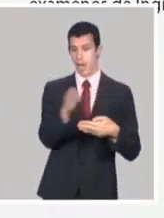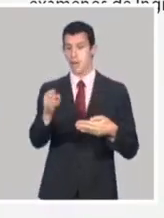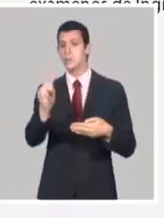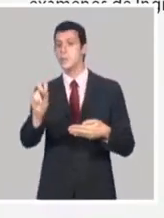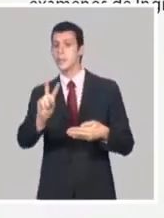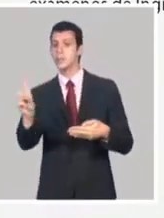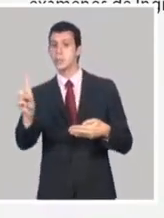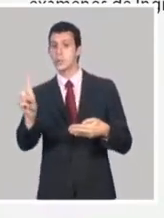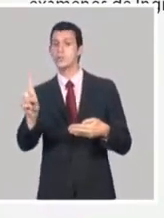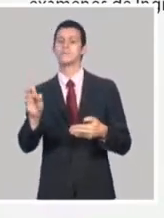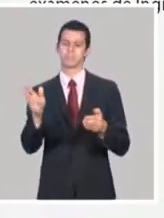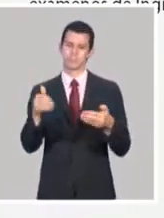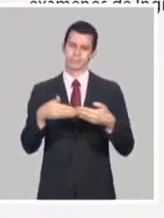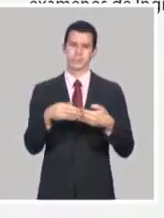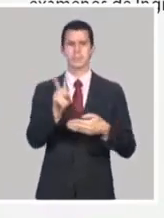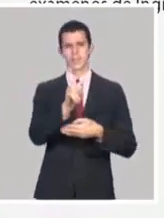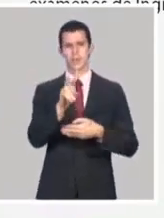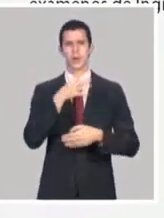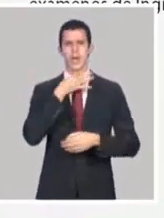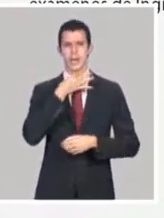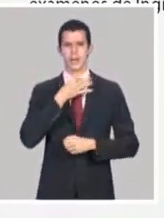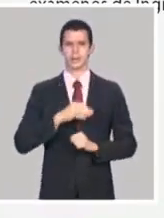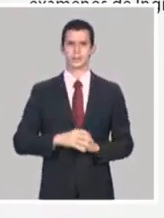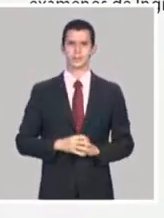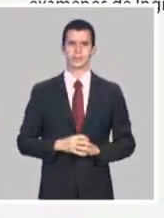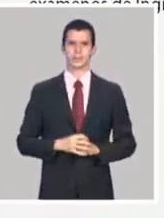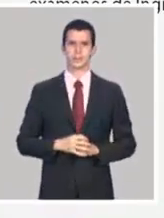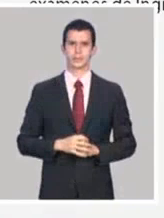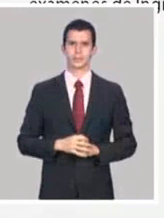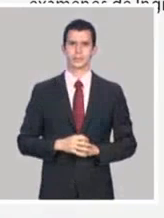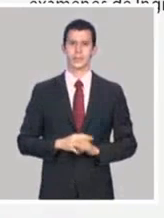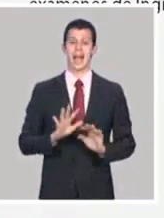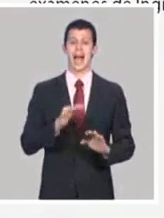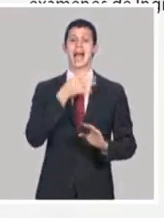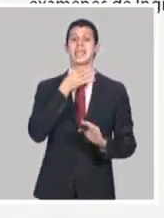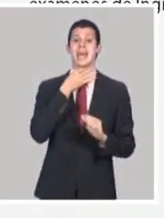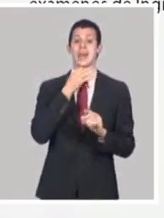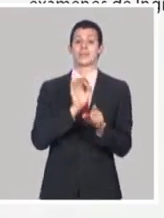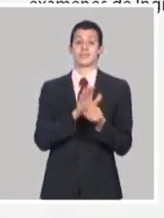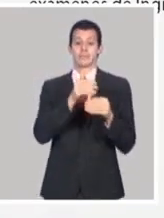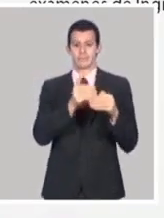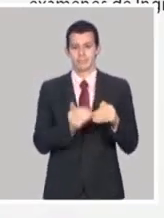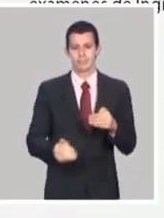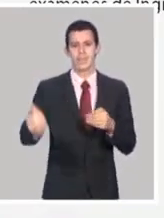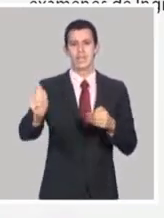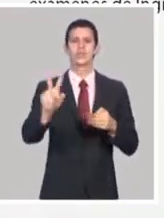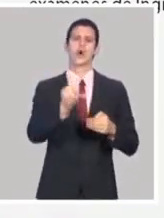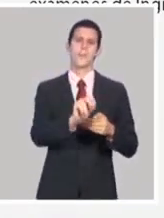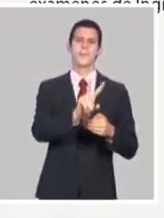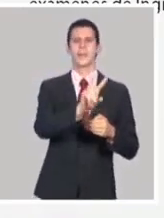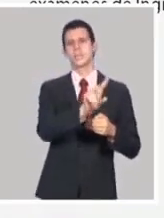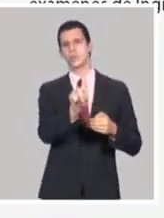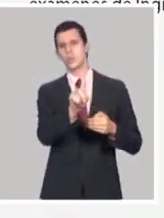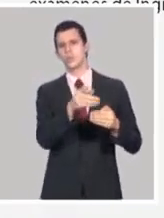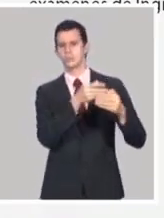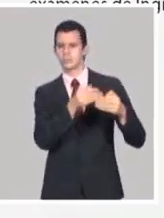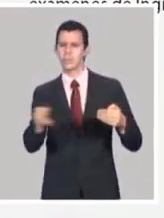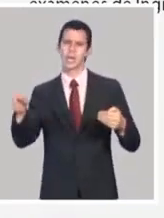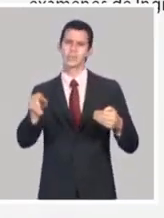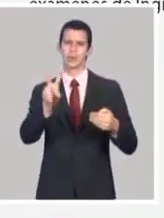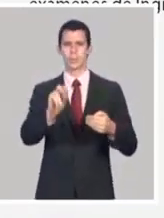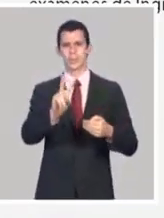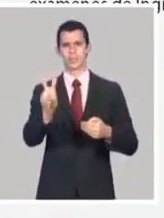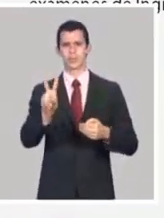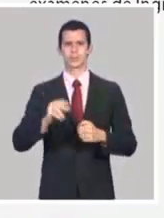y el 31 de enero iniciaríamos el curso 21 22 que lo explicaré a continuación en el caso de los estudiantes de